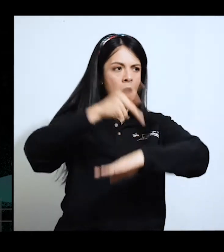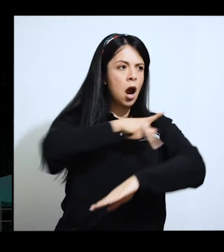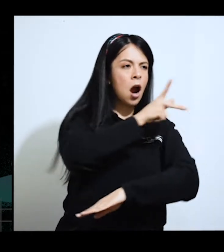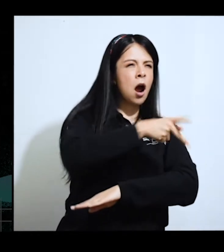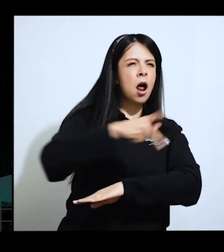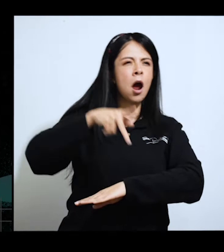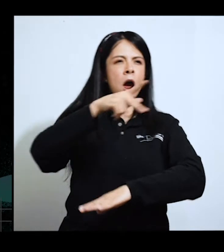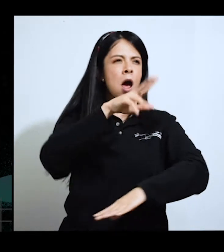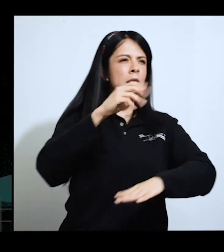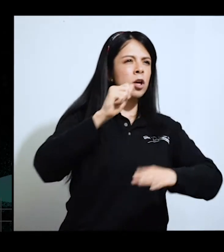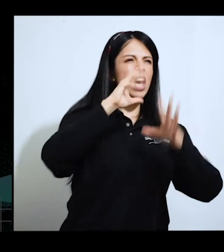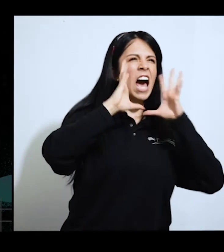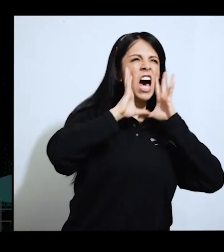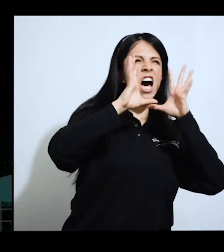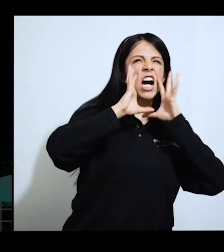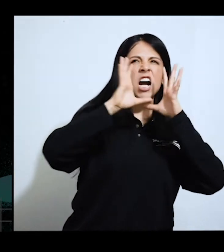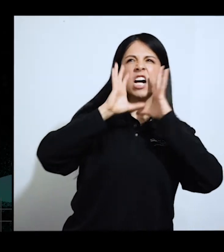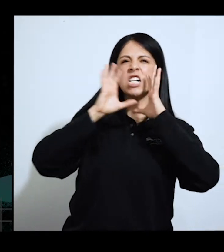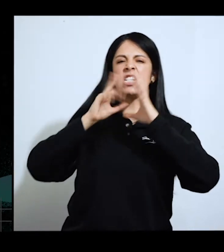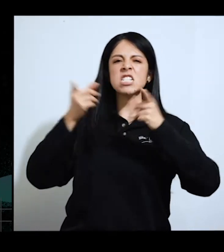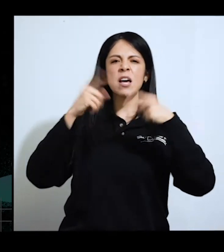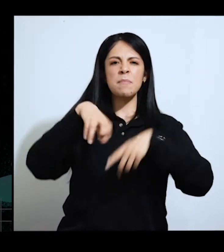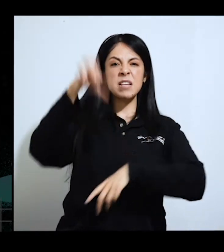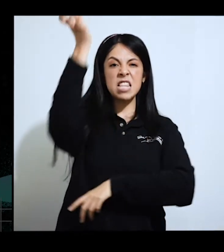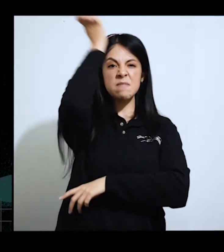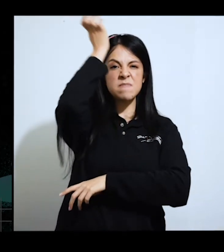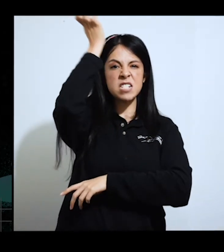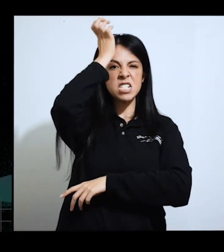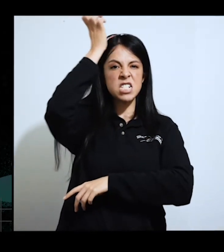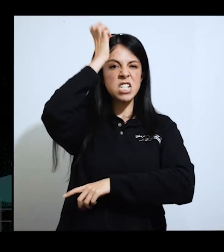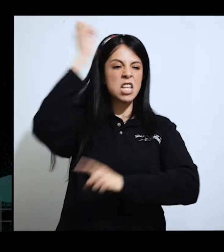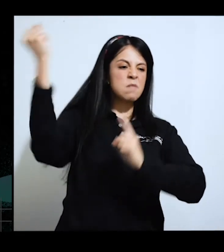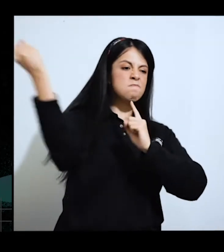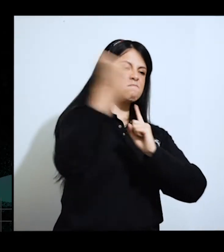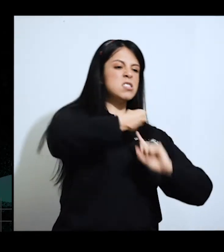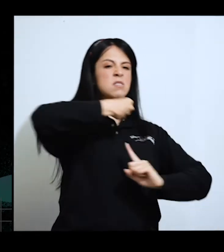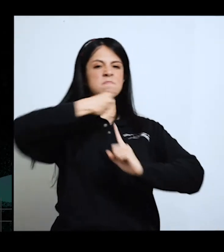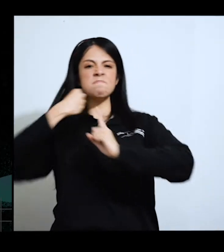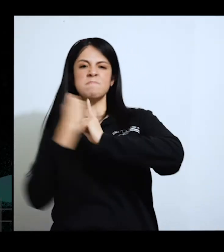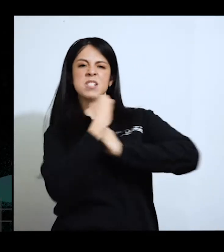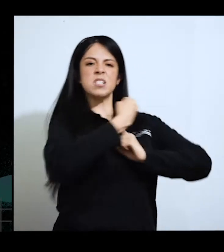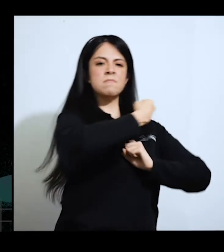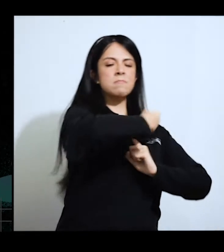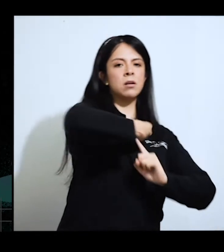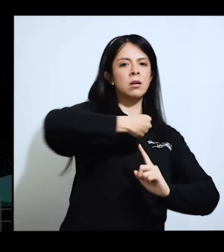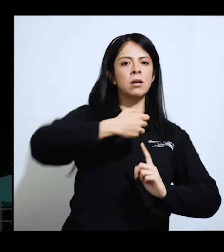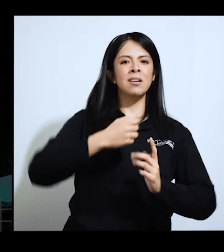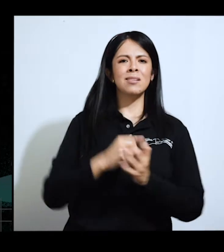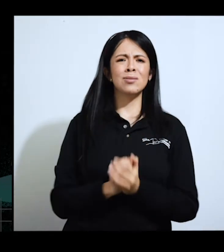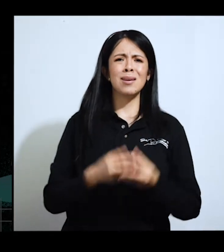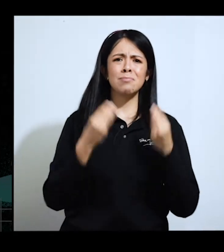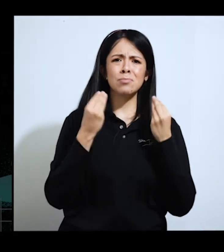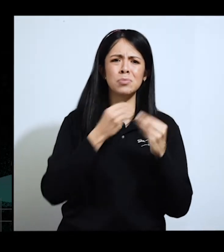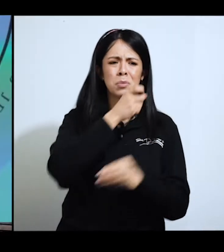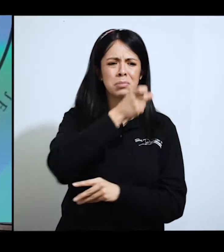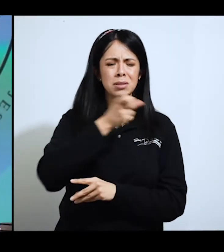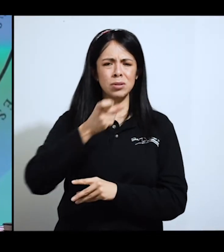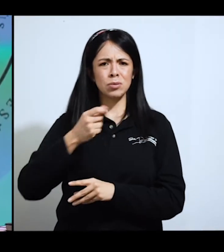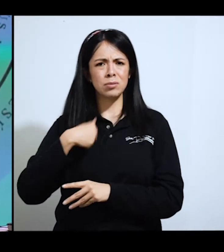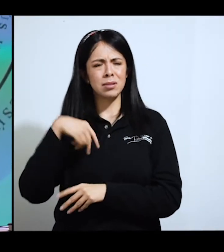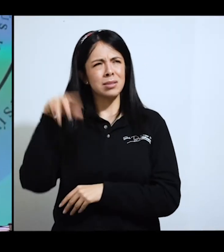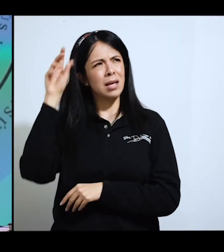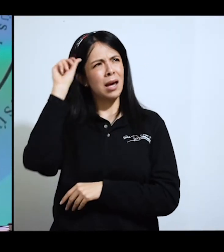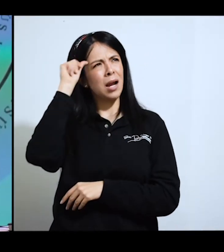y por las colinas gritando y golpeándose con piedras. Entonces, cuando hablamos